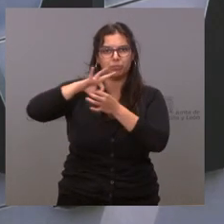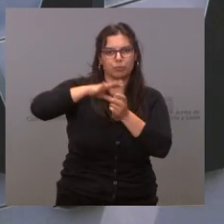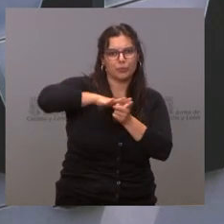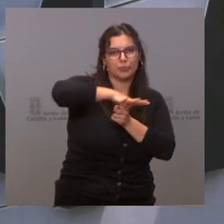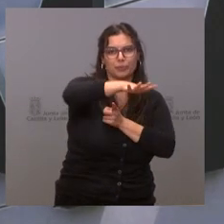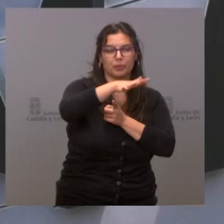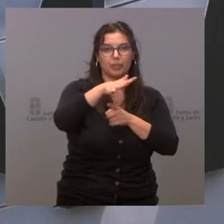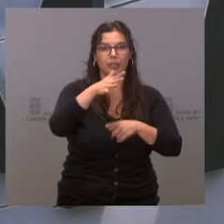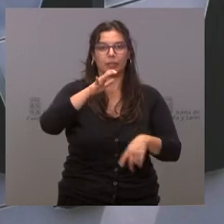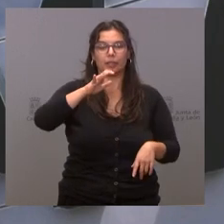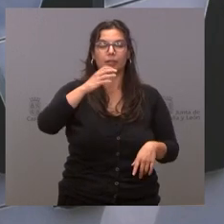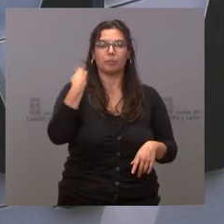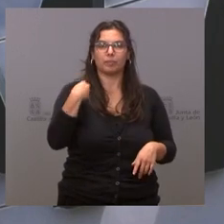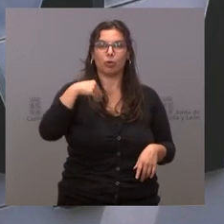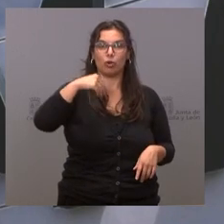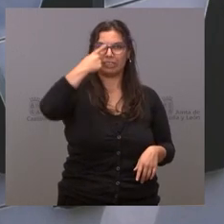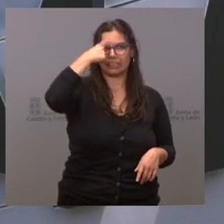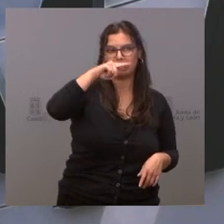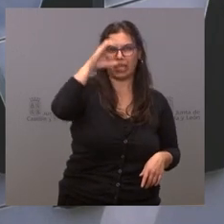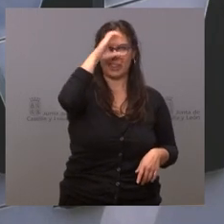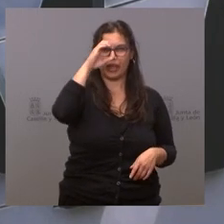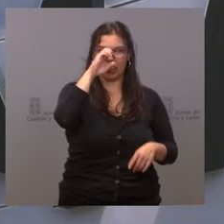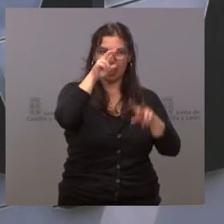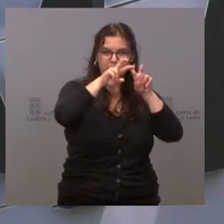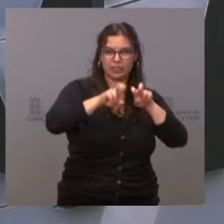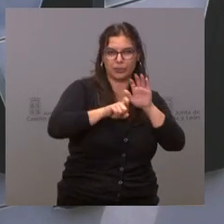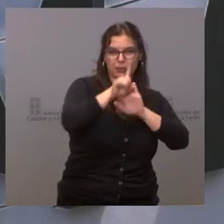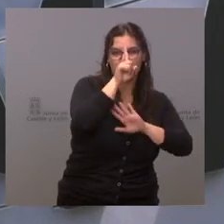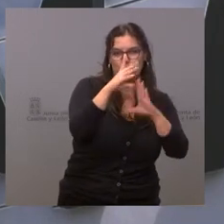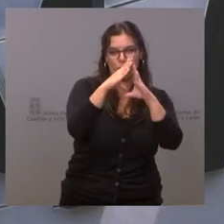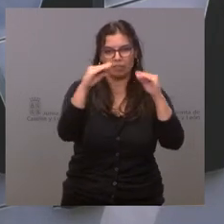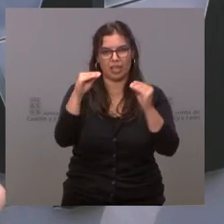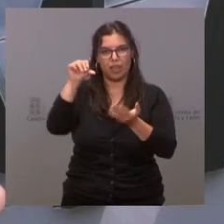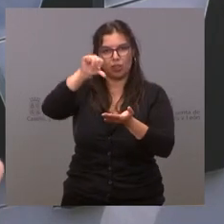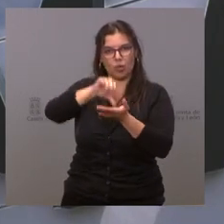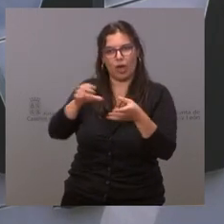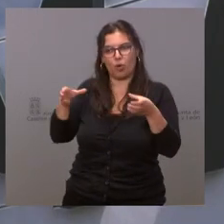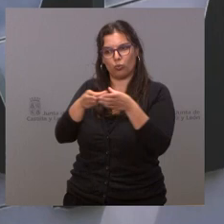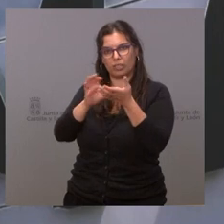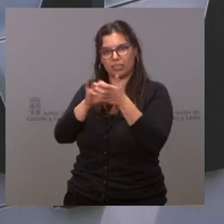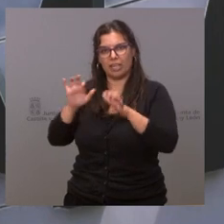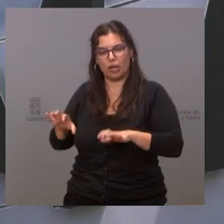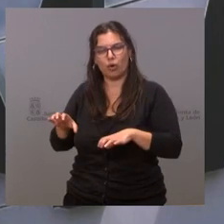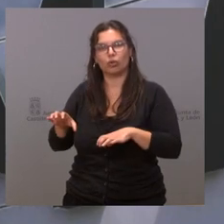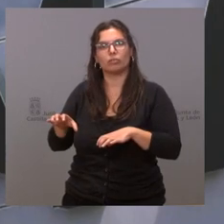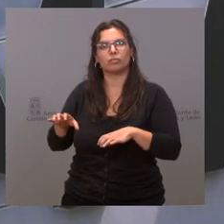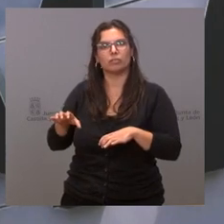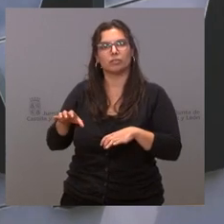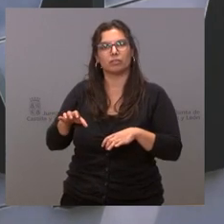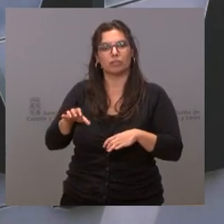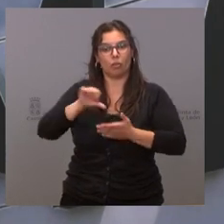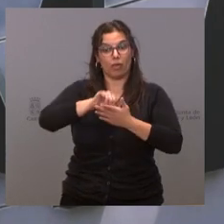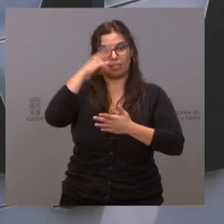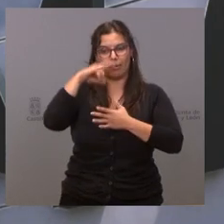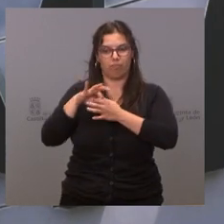la ciencia la ciudad la universidad la junta de castilla y león con el nombre de